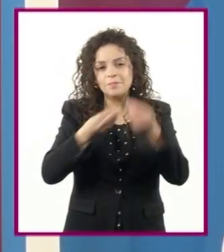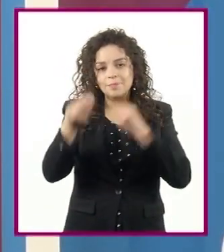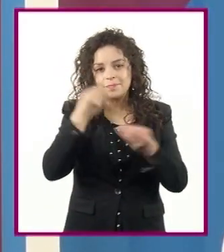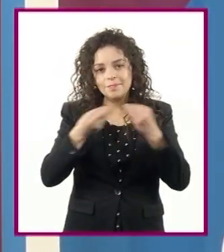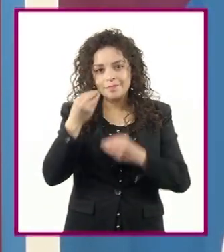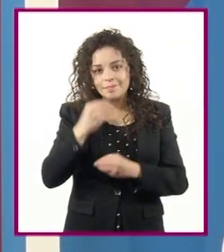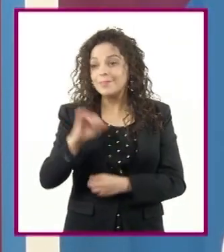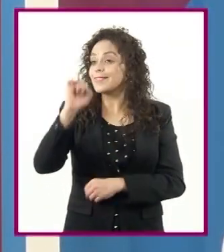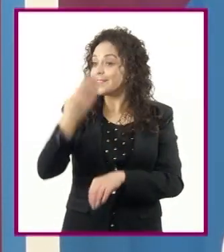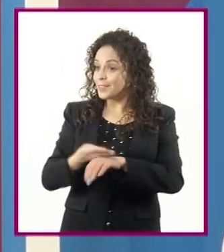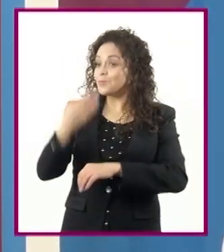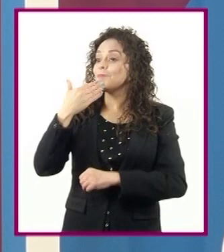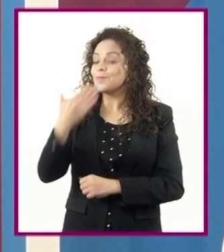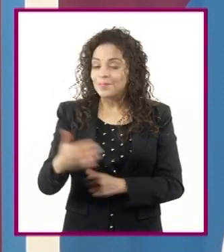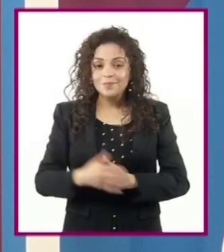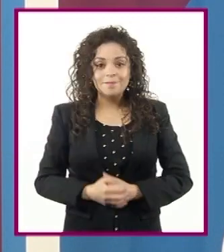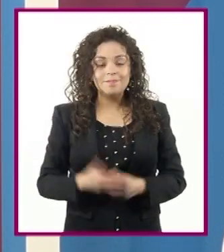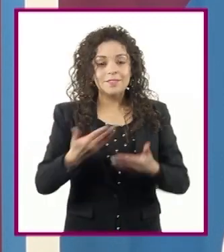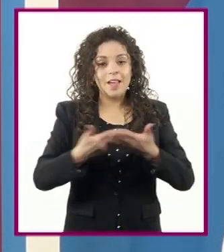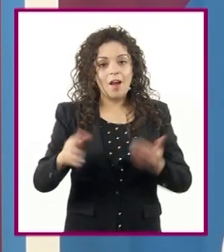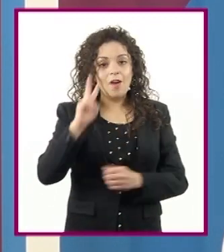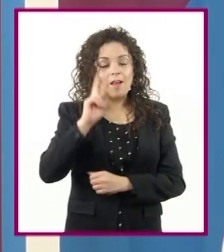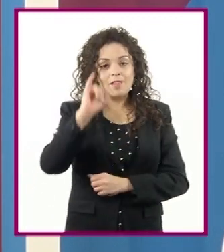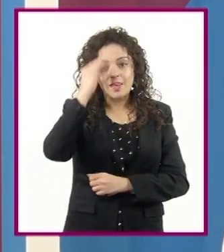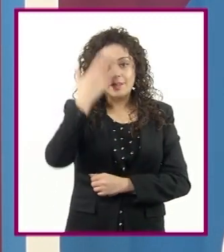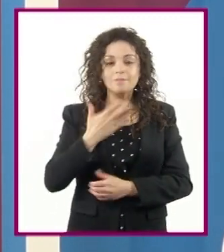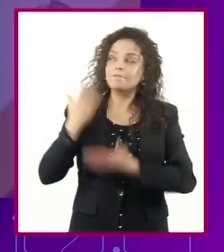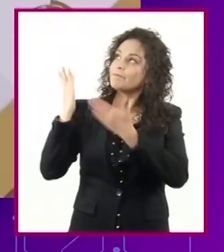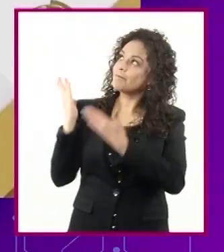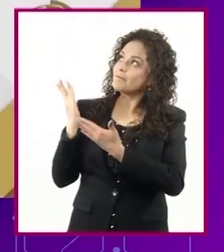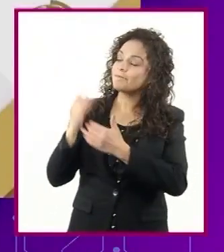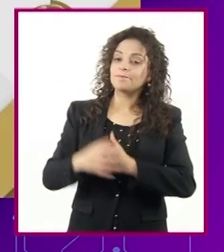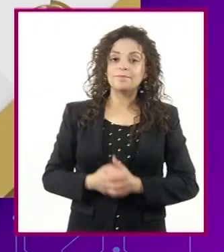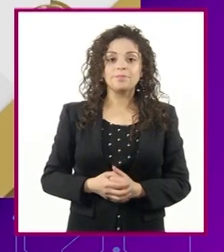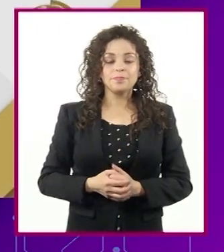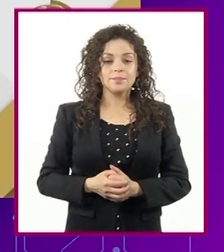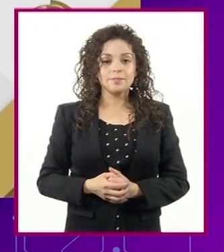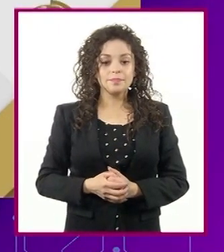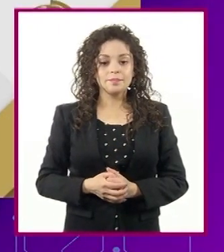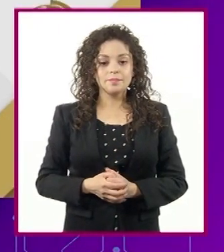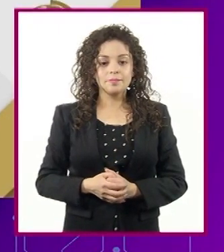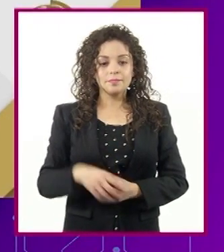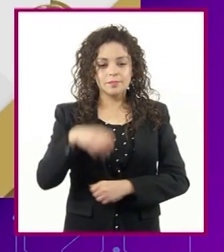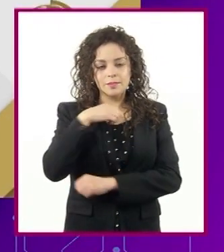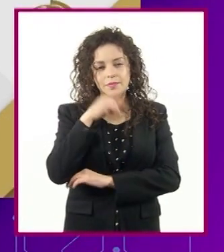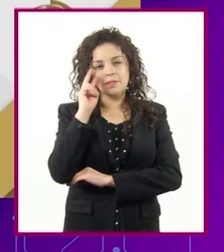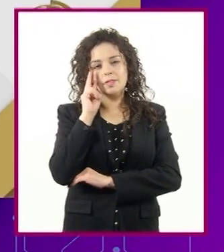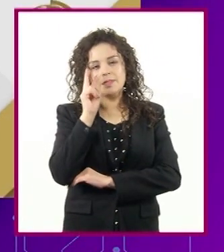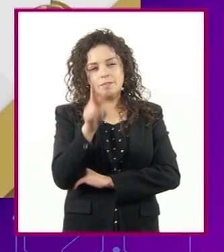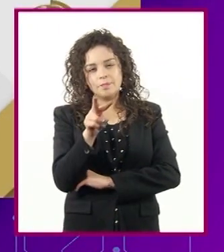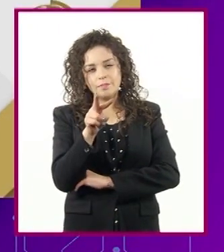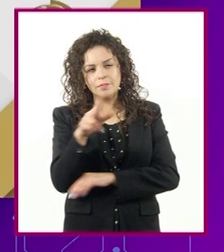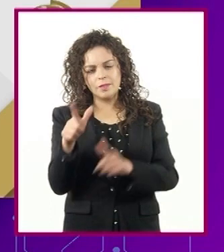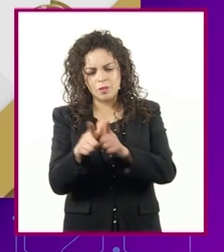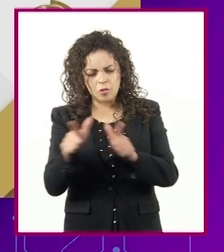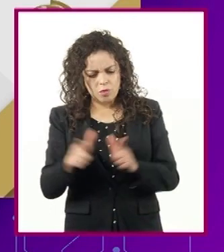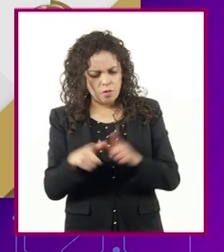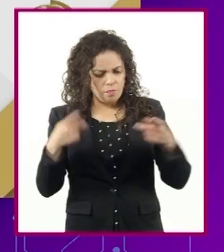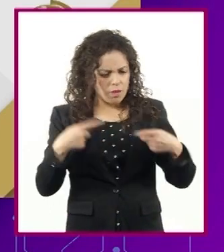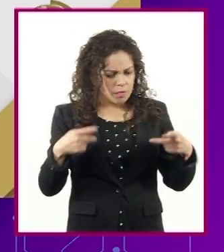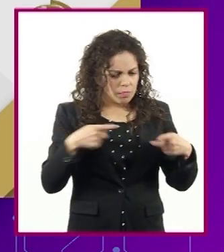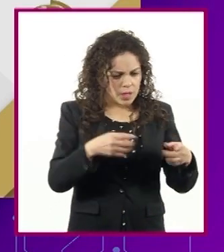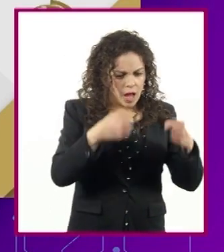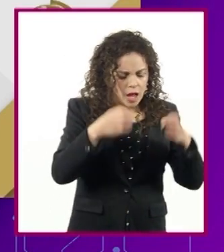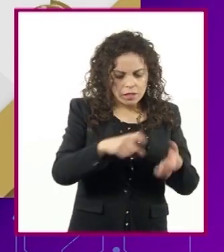bien. Ahora mostremos las siguientes imágenes. Ahora veo un grupo de personas que se